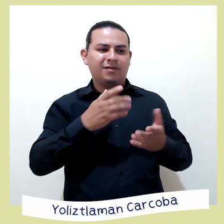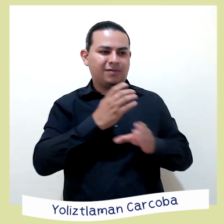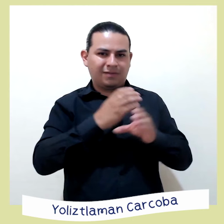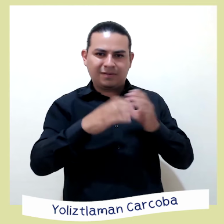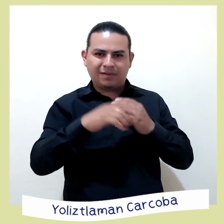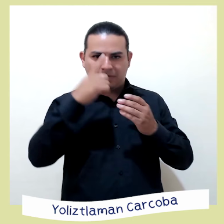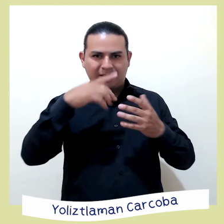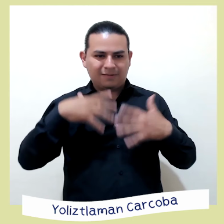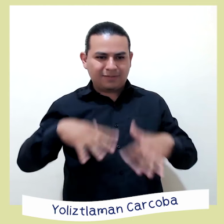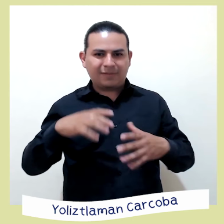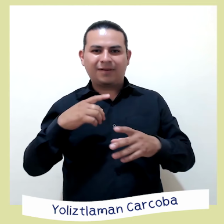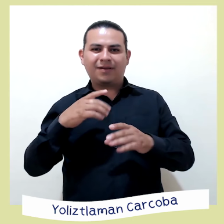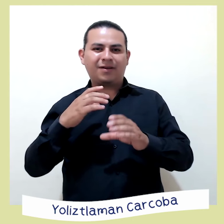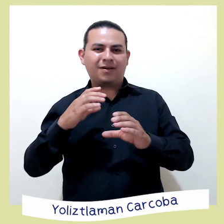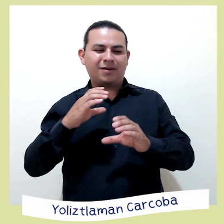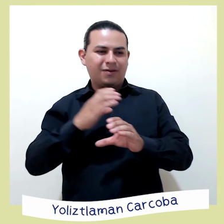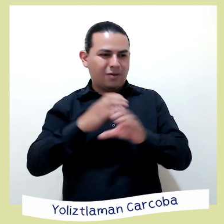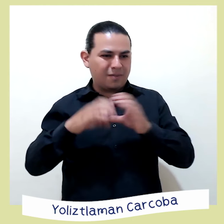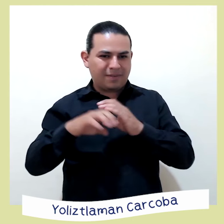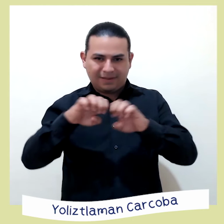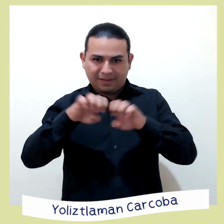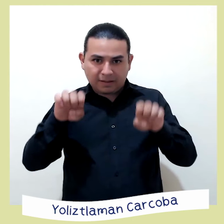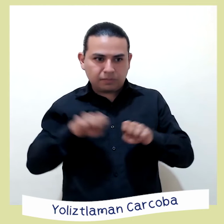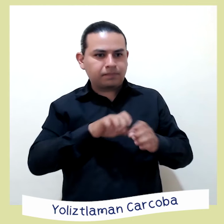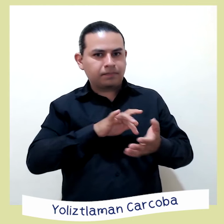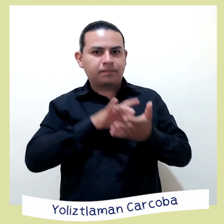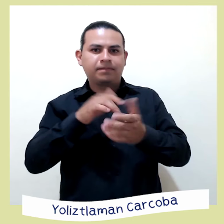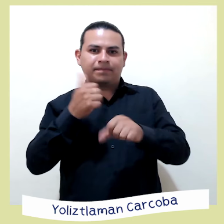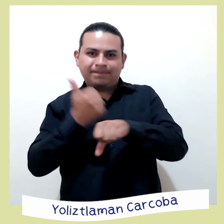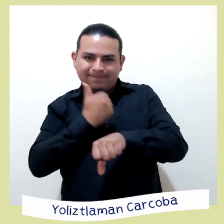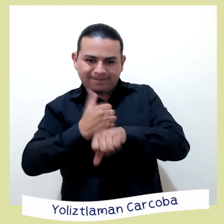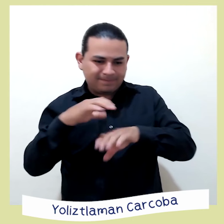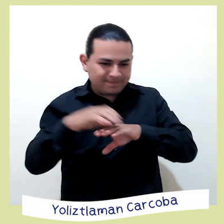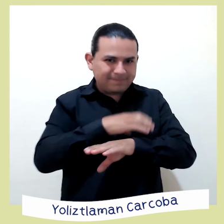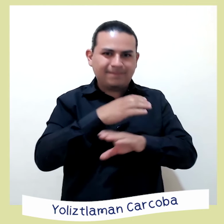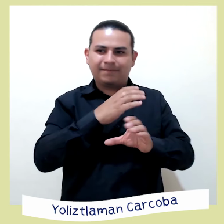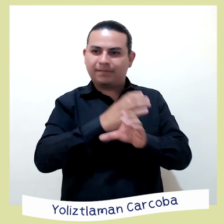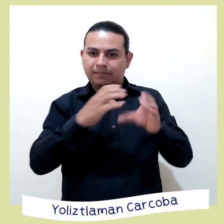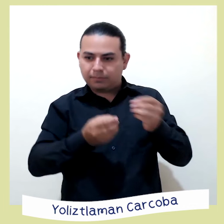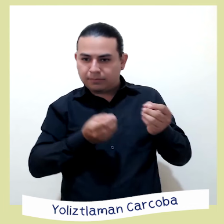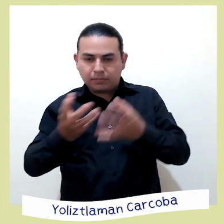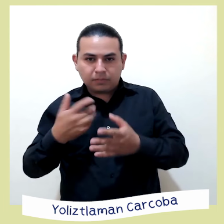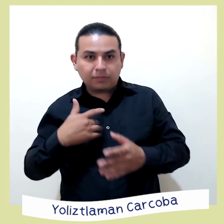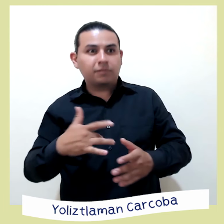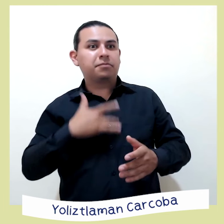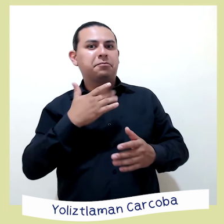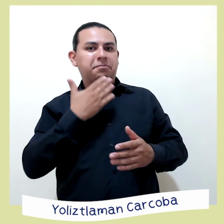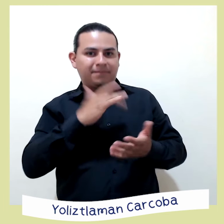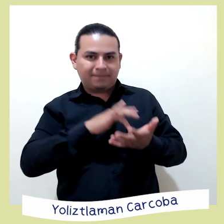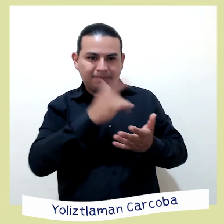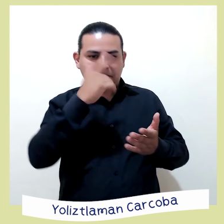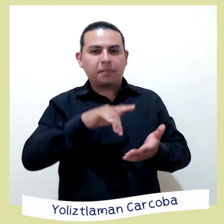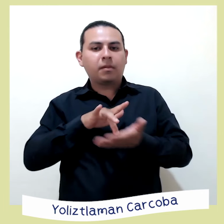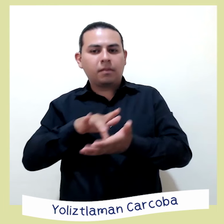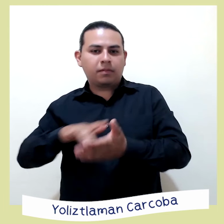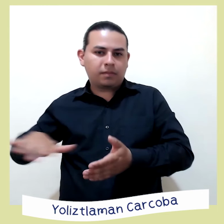de zapato y nos regalaron tenis a todo el mundo. Tenemos servicio